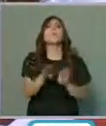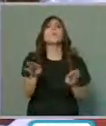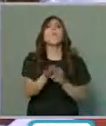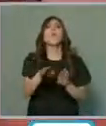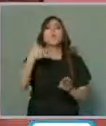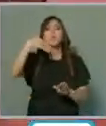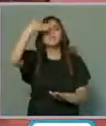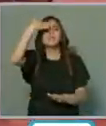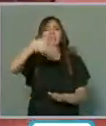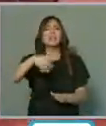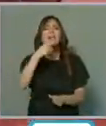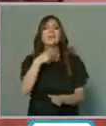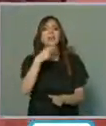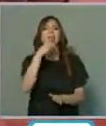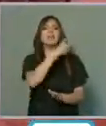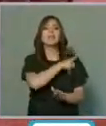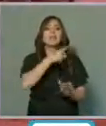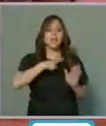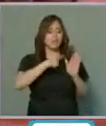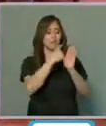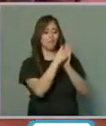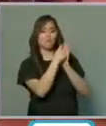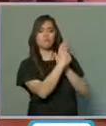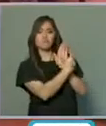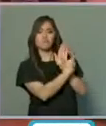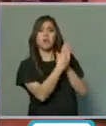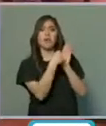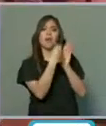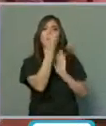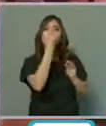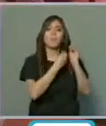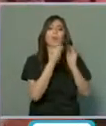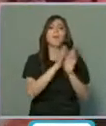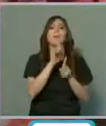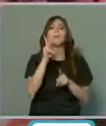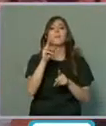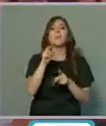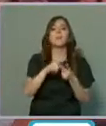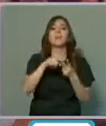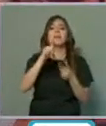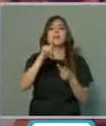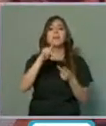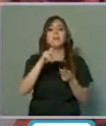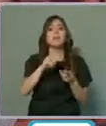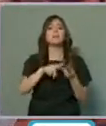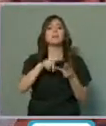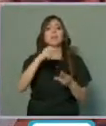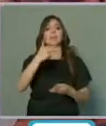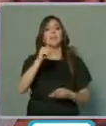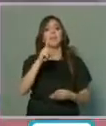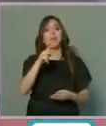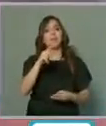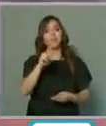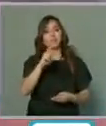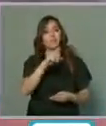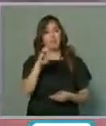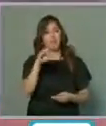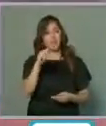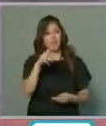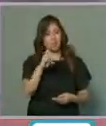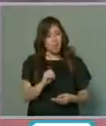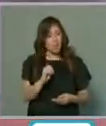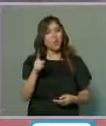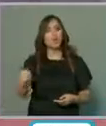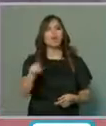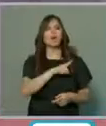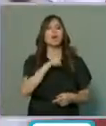etiqueta nutrimental. Nosotros ahí vamos a ver contenido de proteínas, lípidos e hidratos de carbono. Entonces, hay veces en